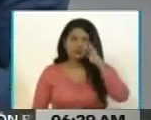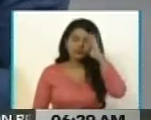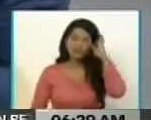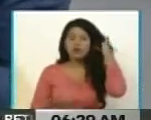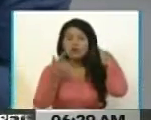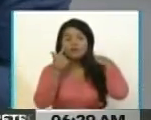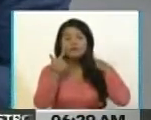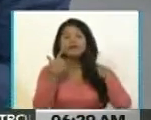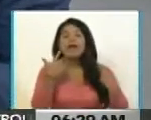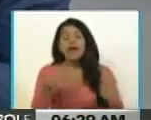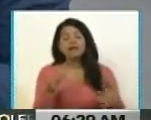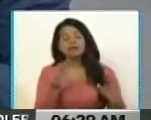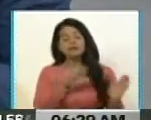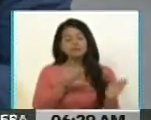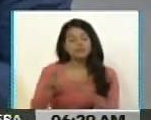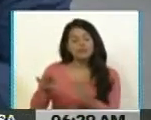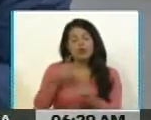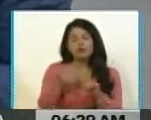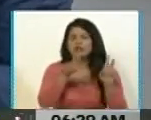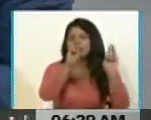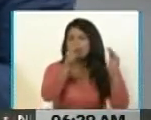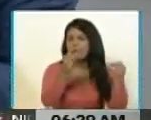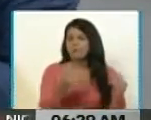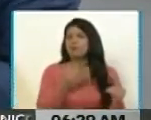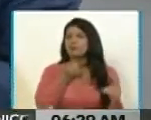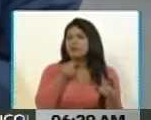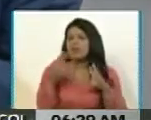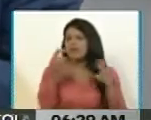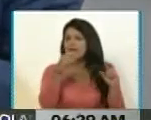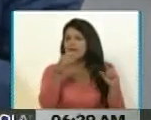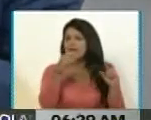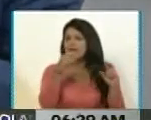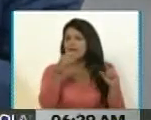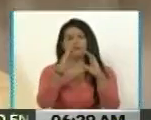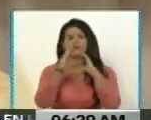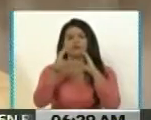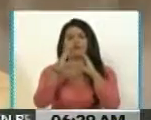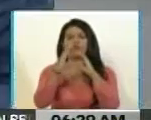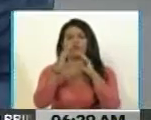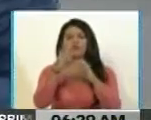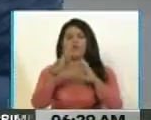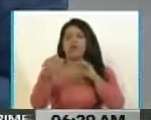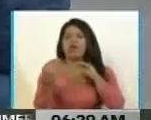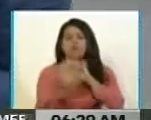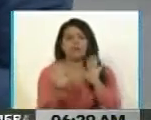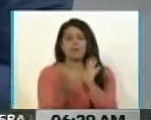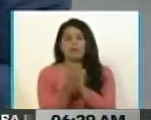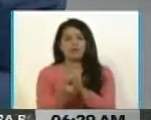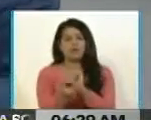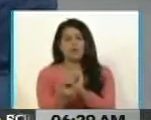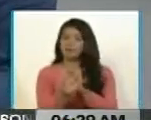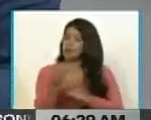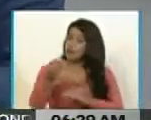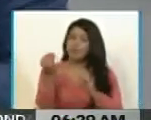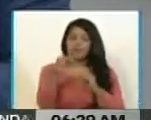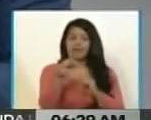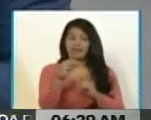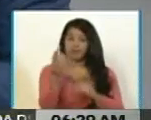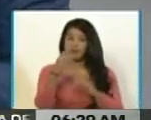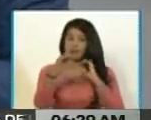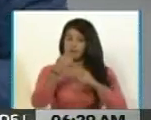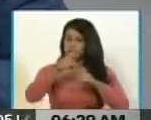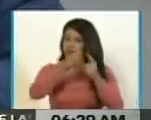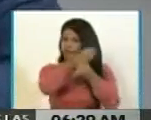otro elemento que me gustaría analizar contigo. Se habla de murales, de grafitis, de pancartas,